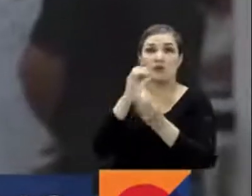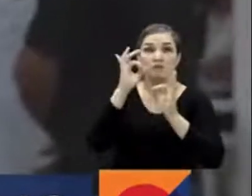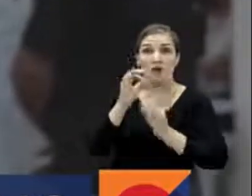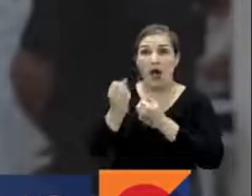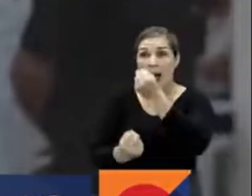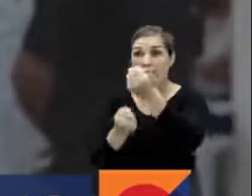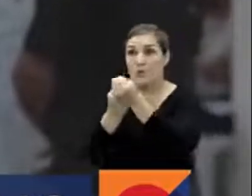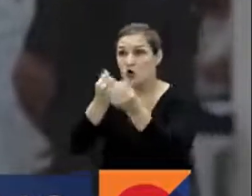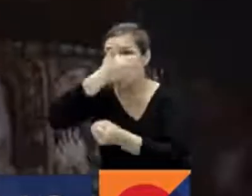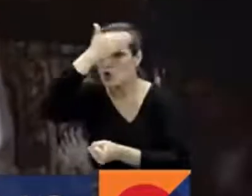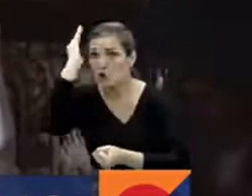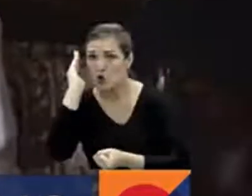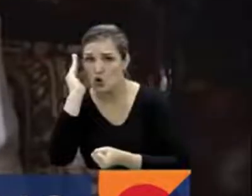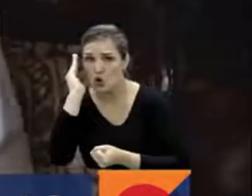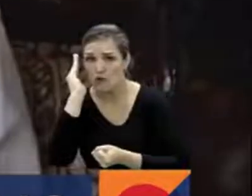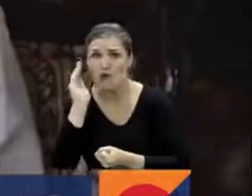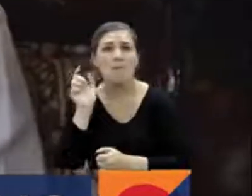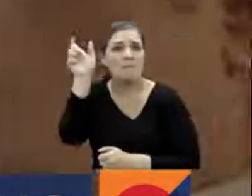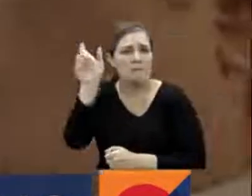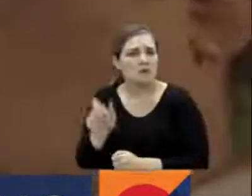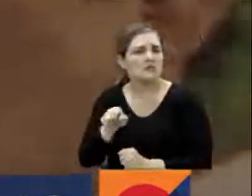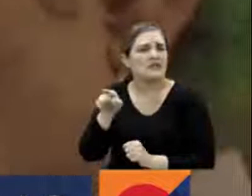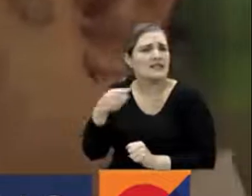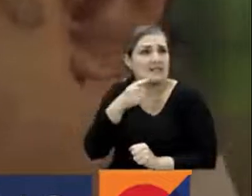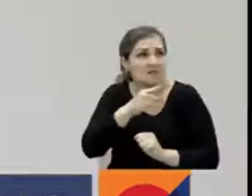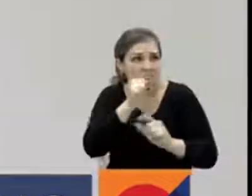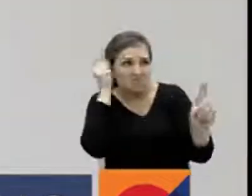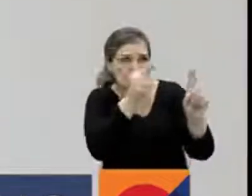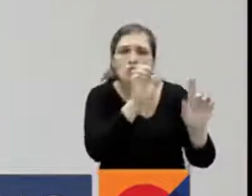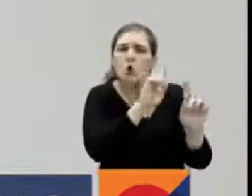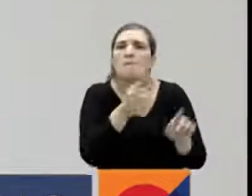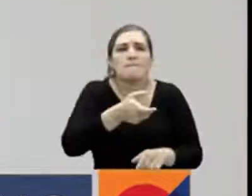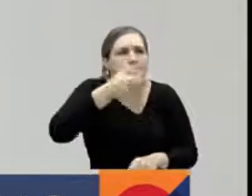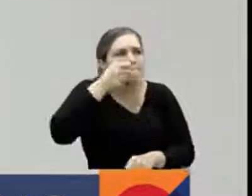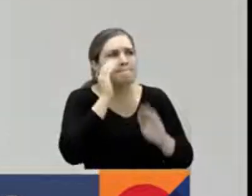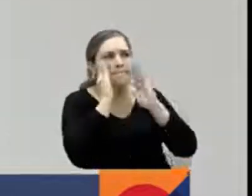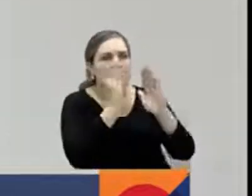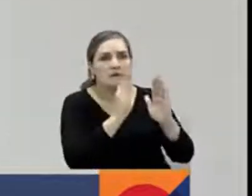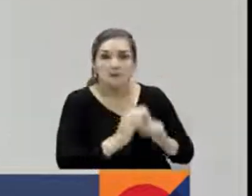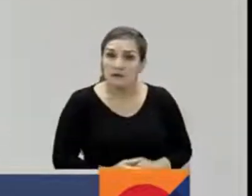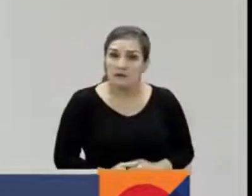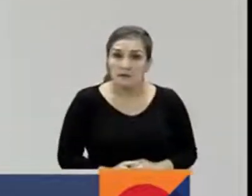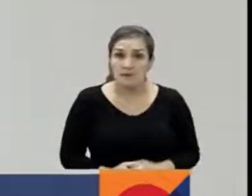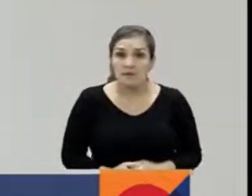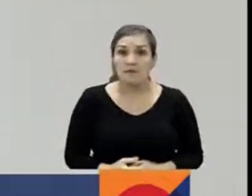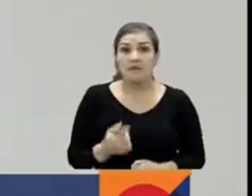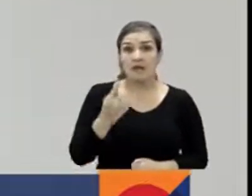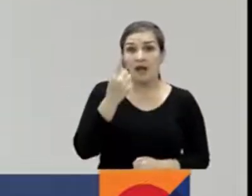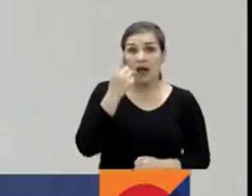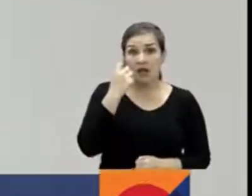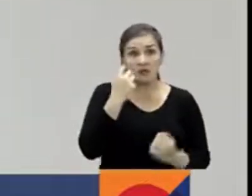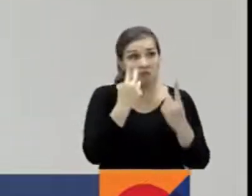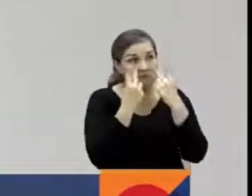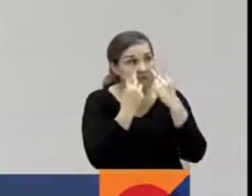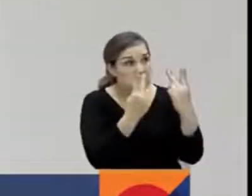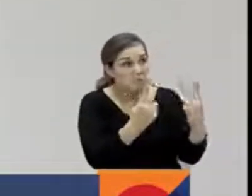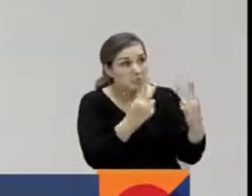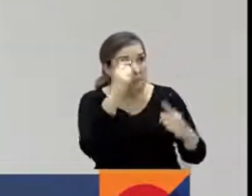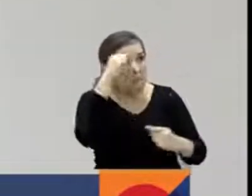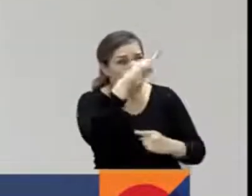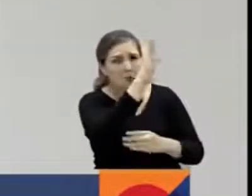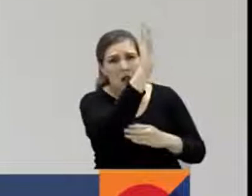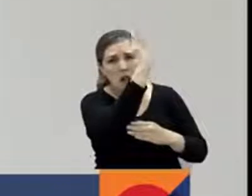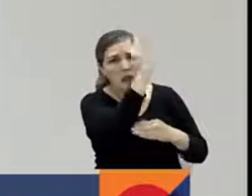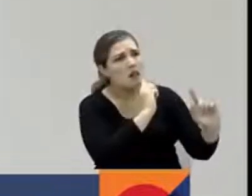Hernández, no fue tan directo, pero aseguró que estará muy pendiente. El discurso de ayer tranquiliza en parte,